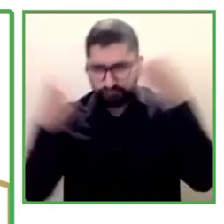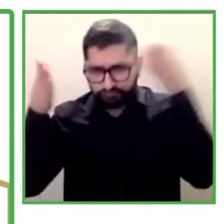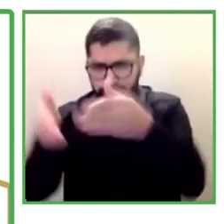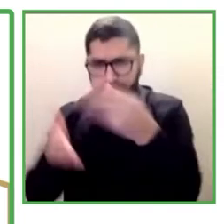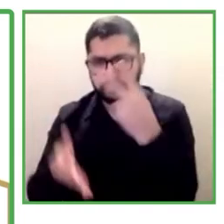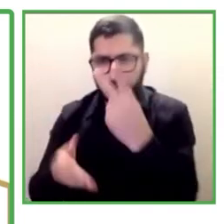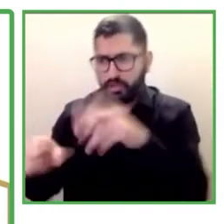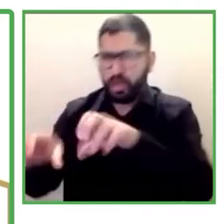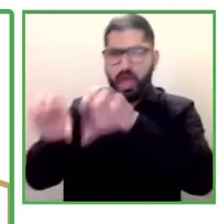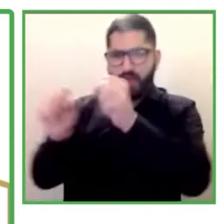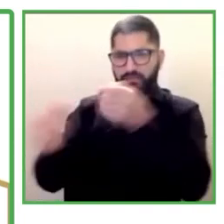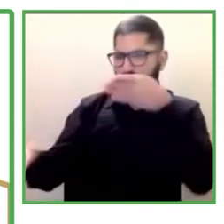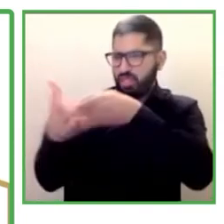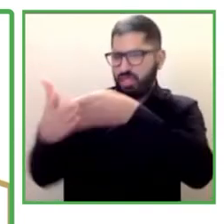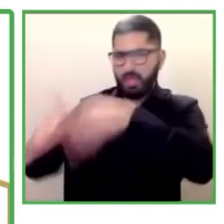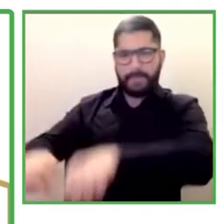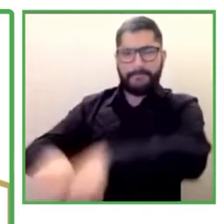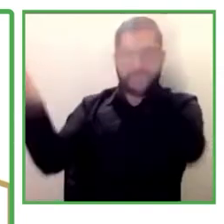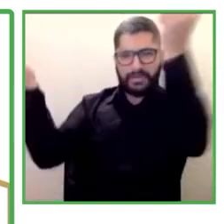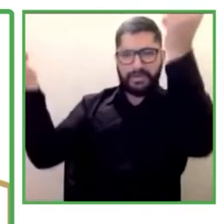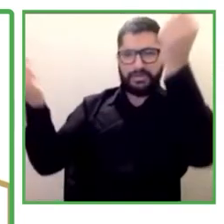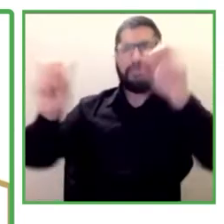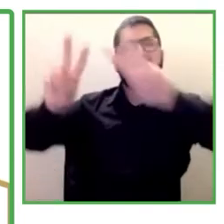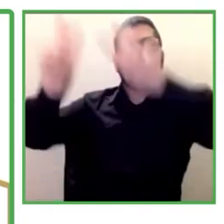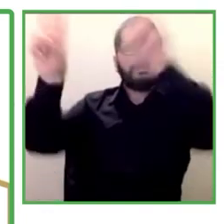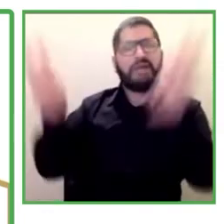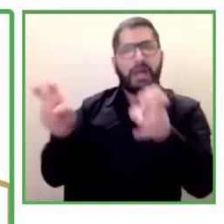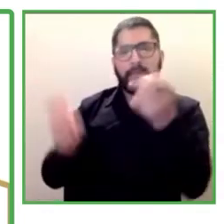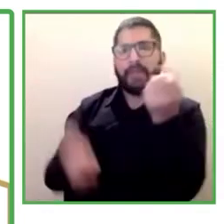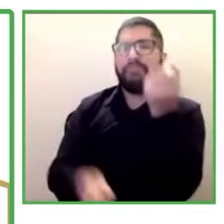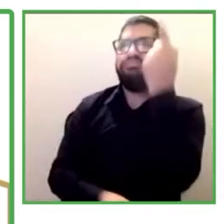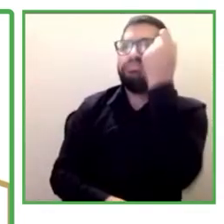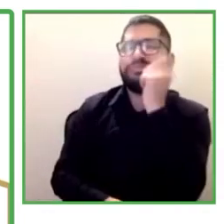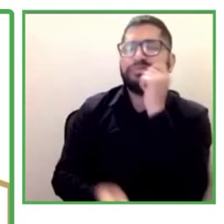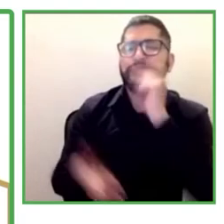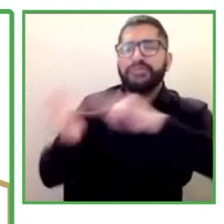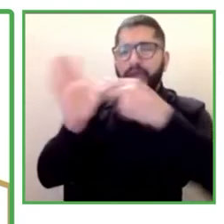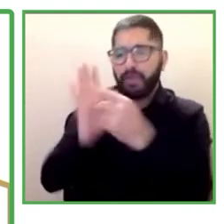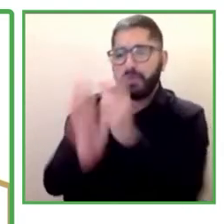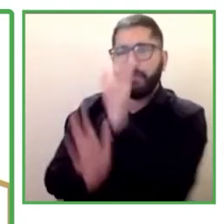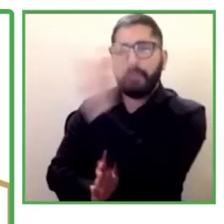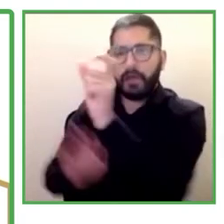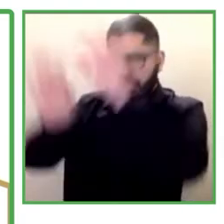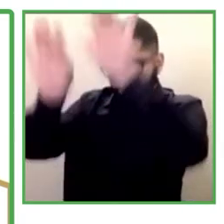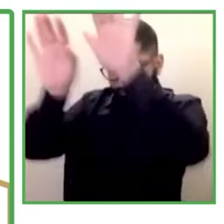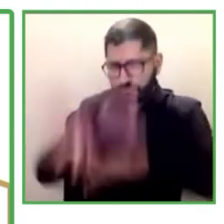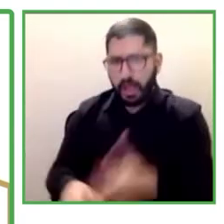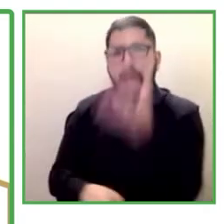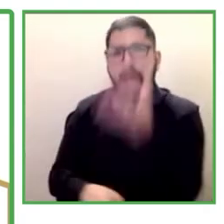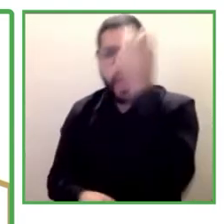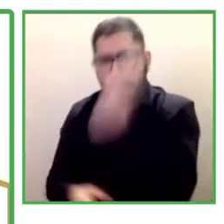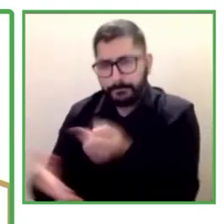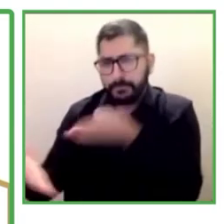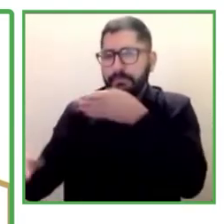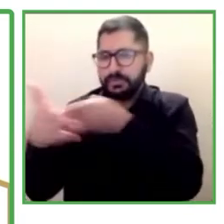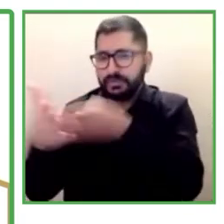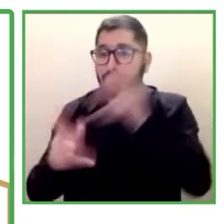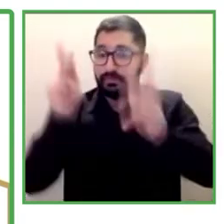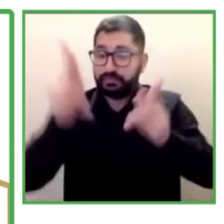digital, porque también nos dimos cuenta que habían barreras para que las personas con discapacidad pudieran